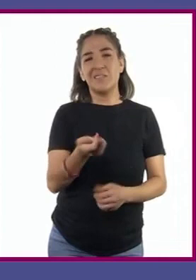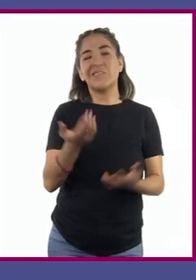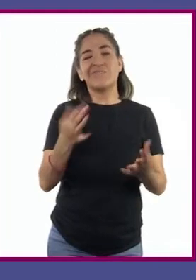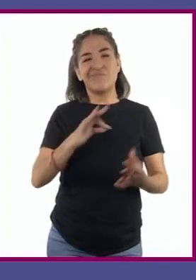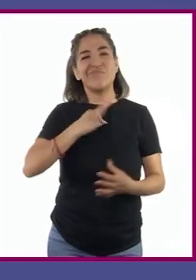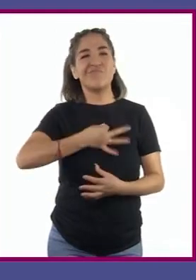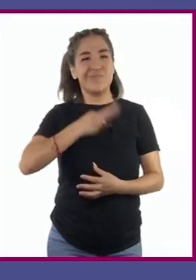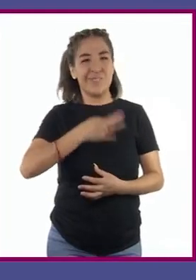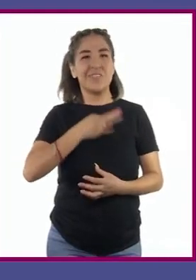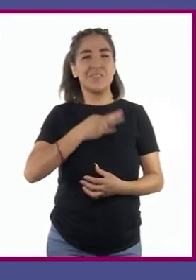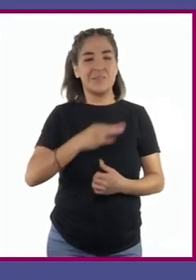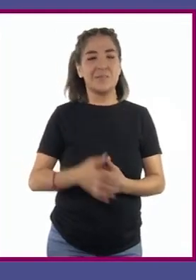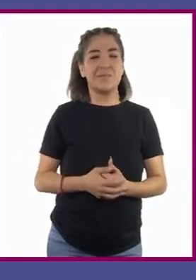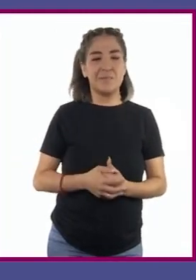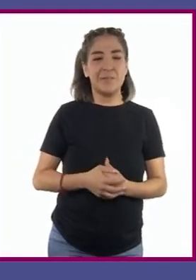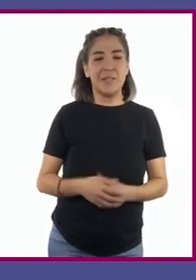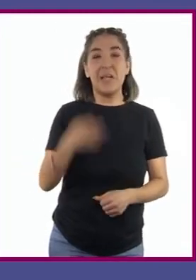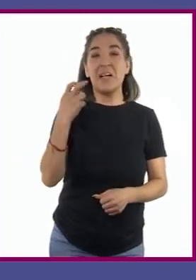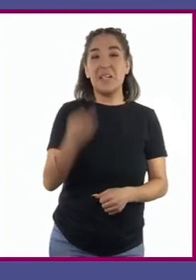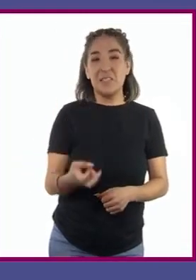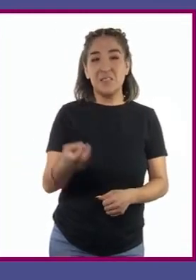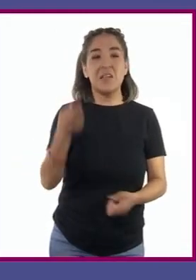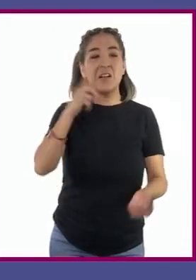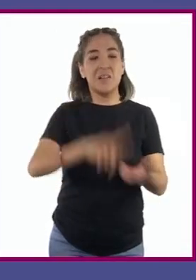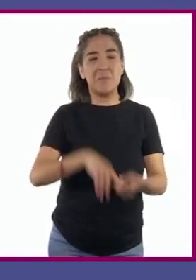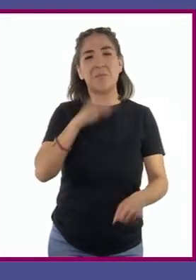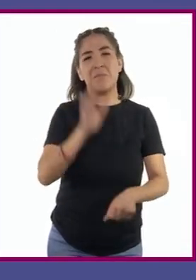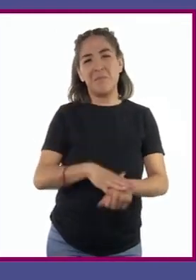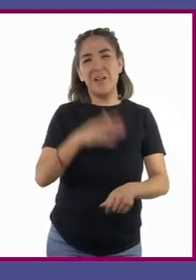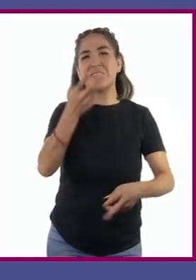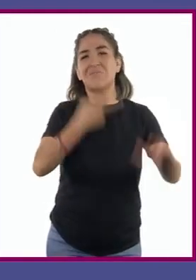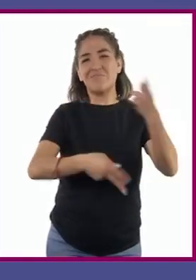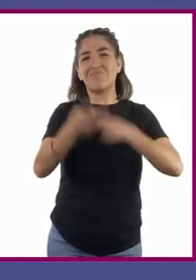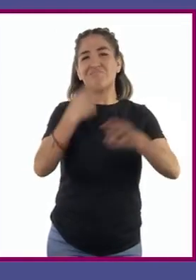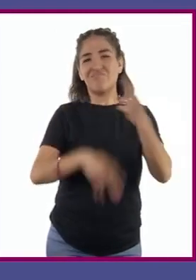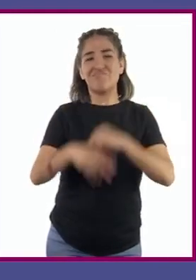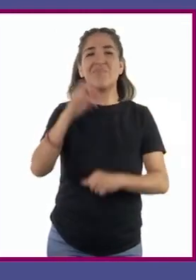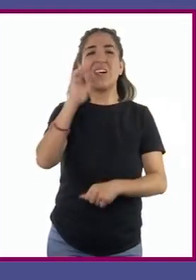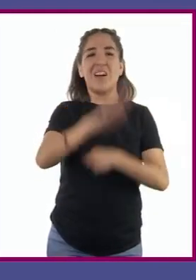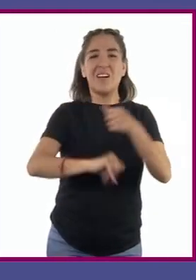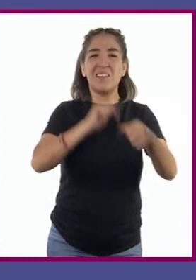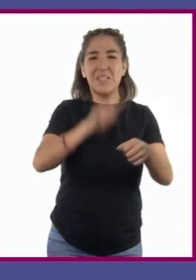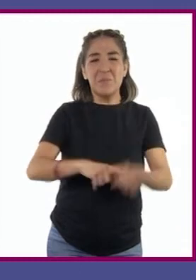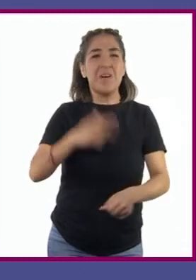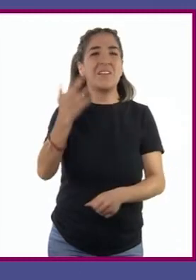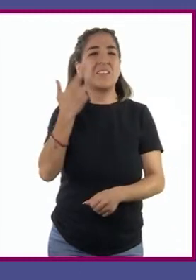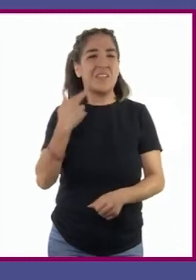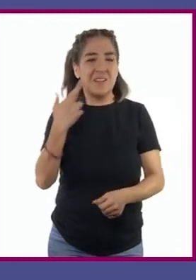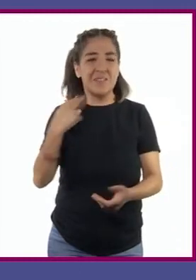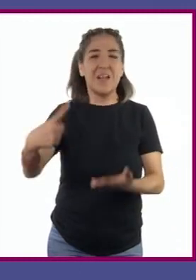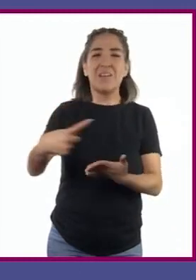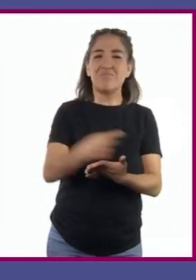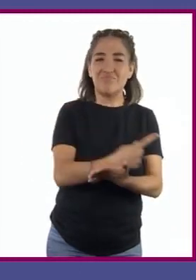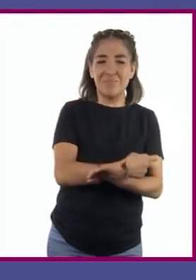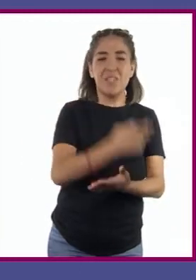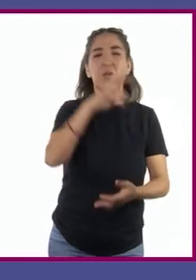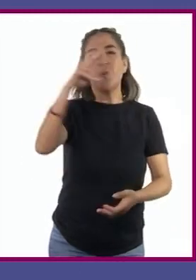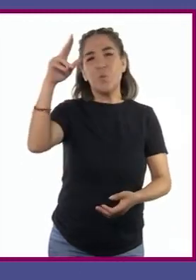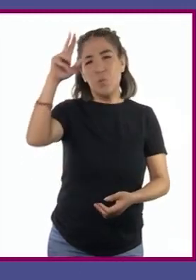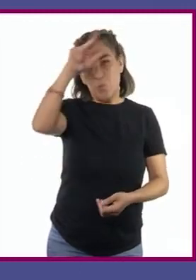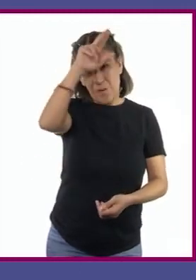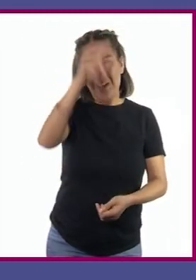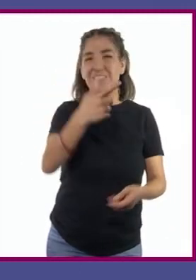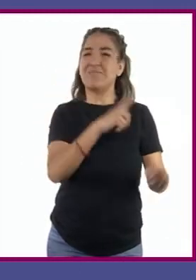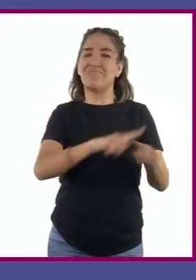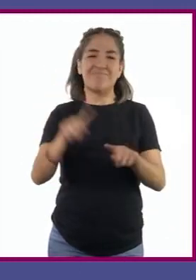infección. Promueve la proliferación de fauna parasitaria, ratas, cucarachas,